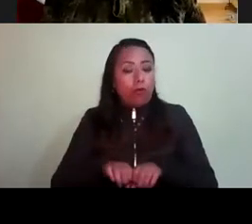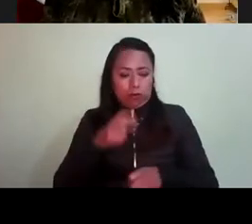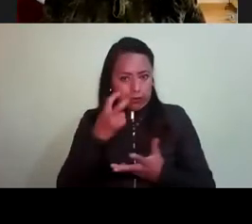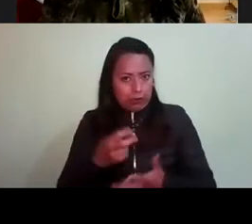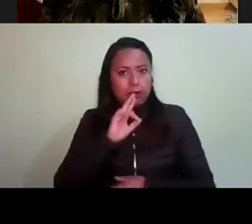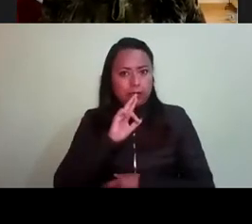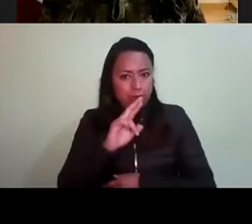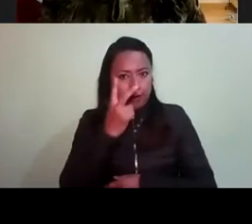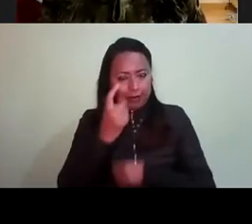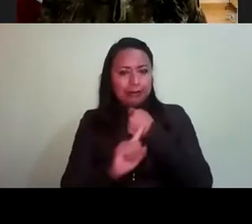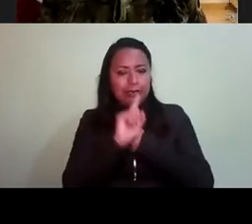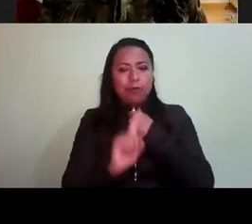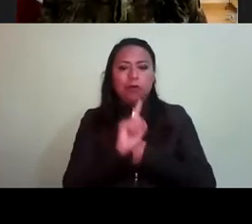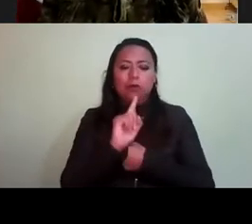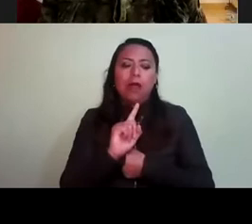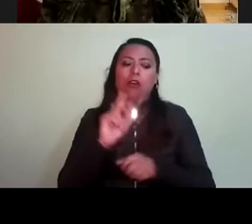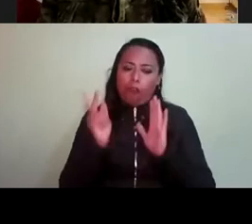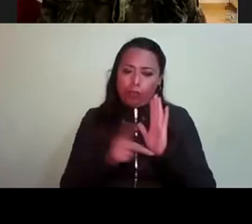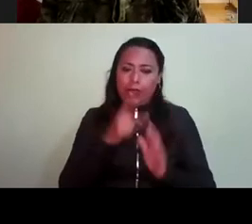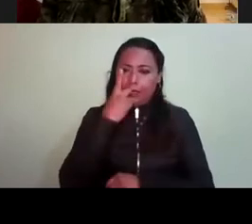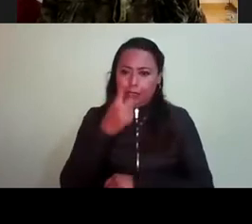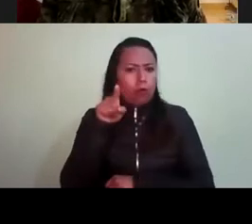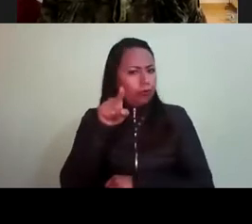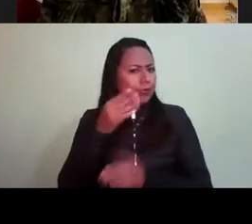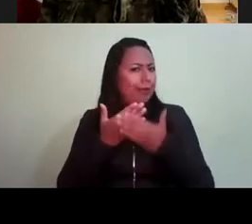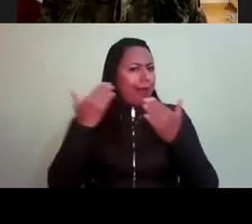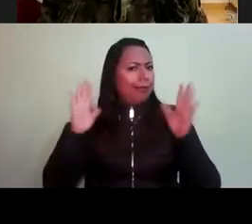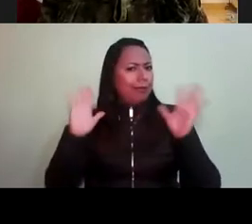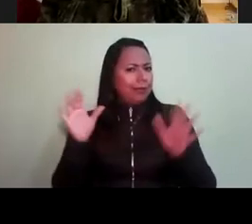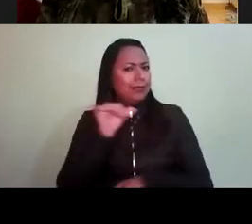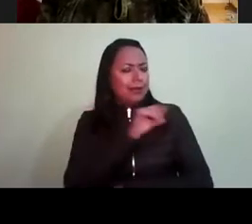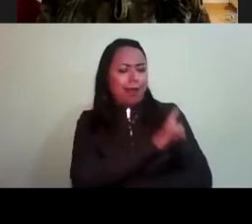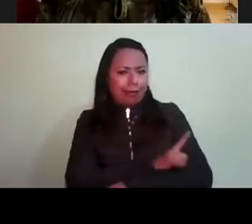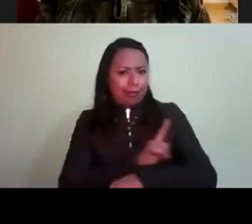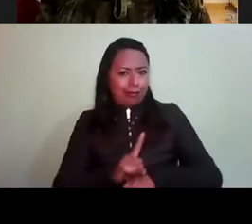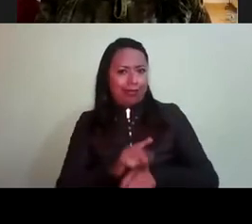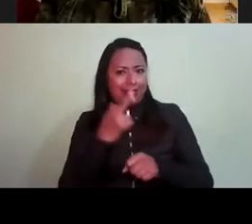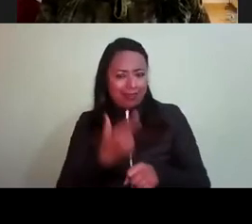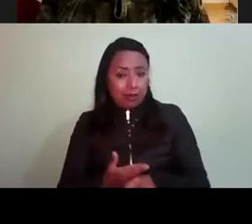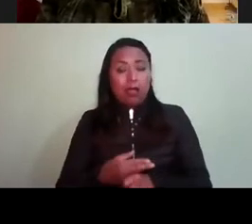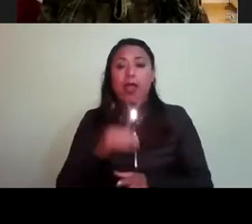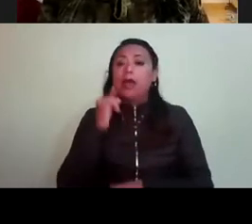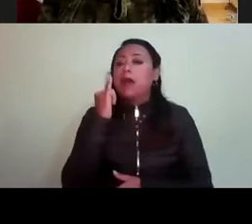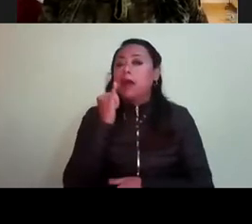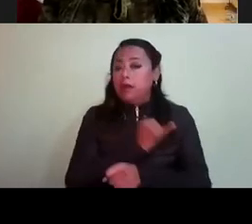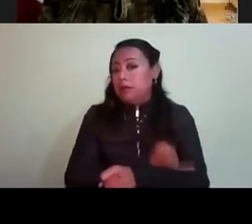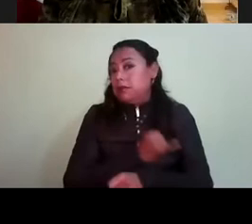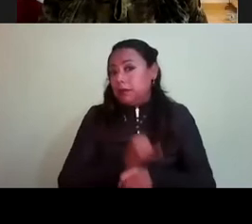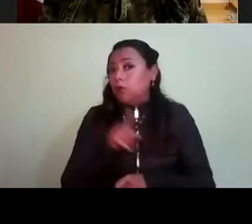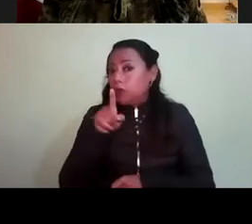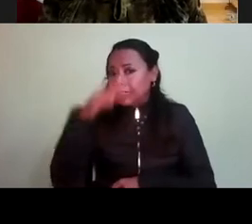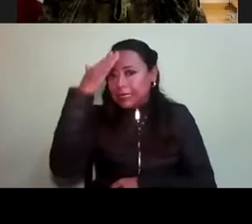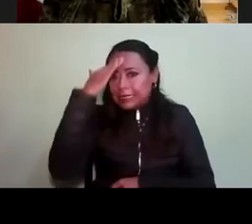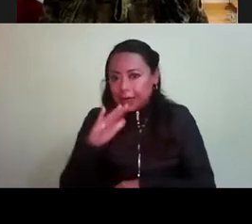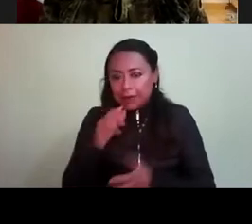pues que resuelvan esta situación. Repito, usted ya había sido delegada de Iztapalapa y conocía el deterioro que tiene esta calzada